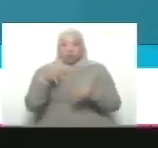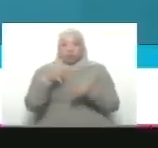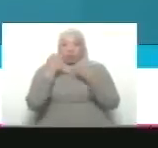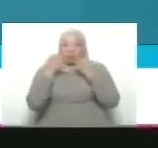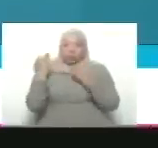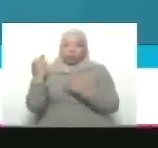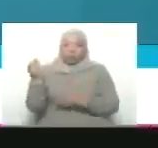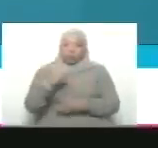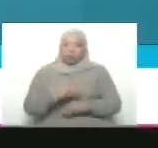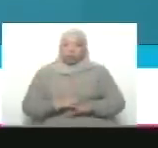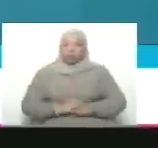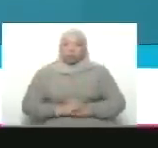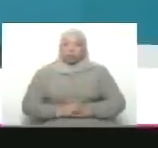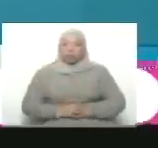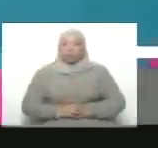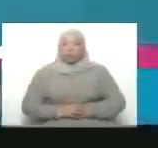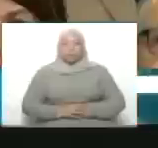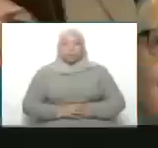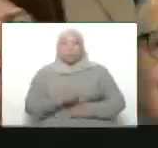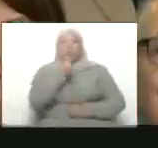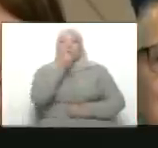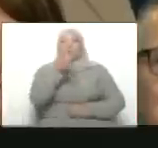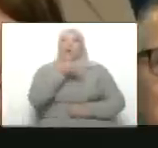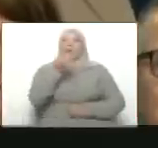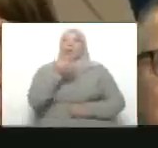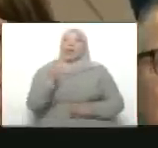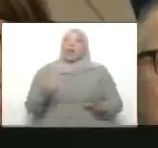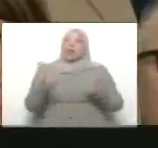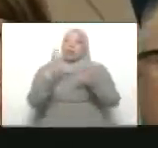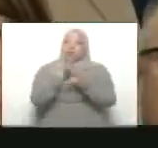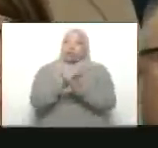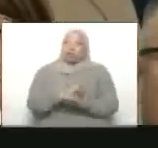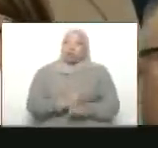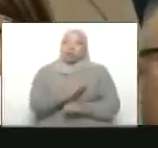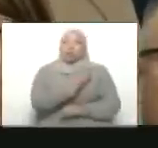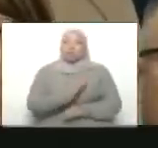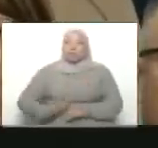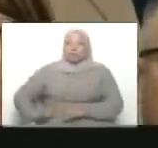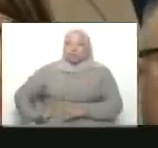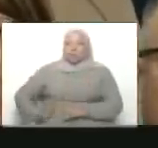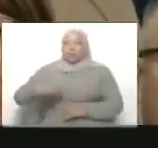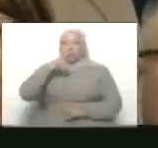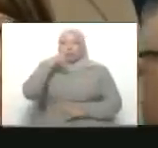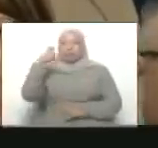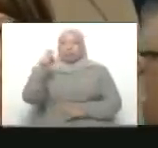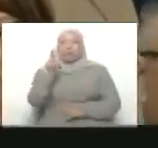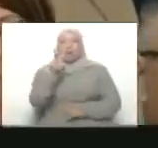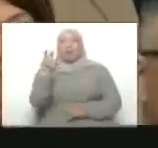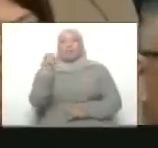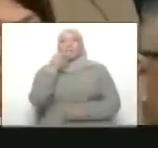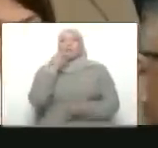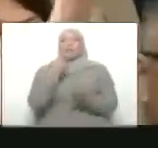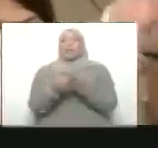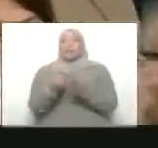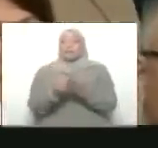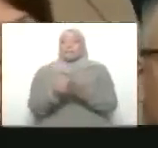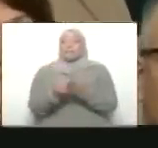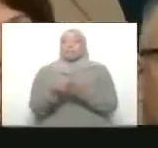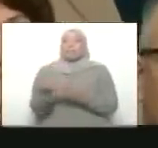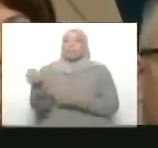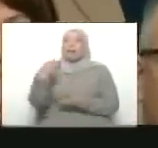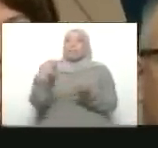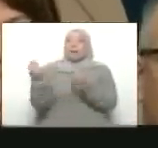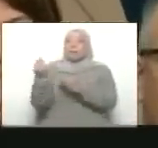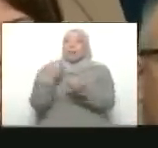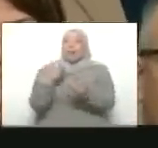Jiménez adelante buenas noches presidente Muchísimas gracias por la invitación a su programa número 20 con maduro más iniciamos